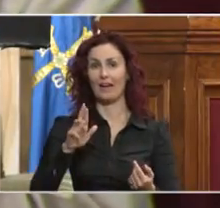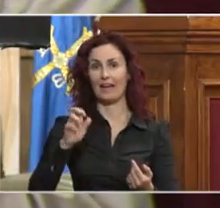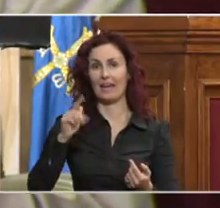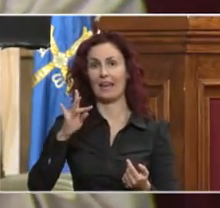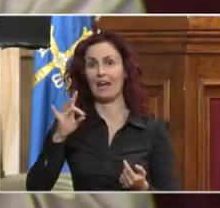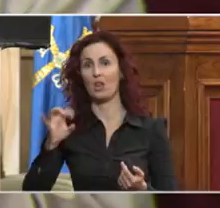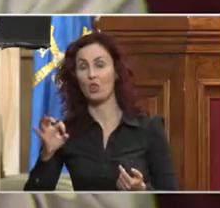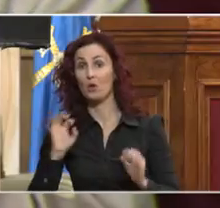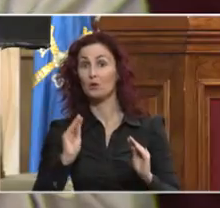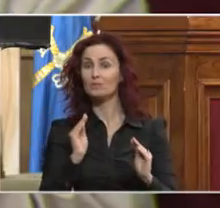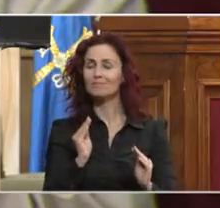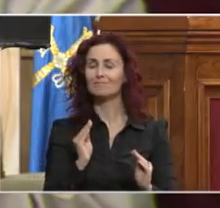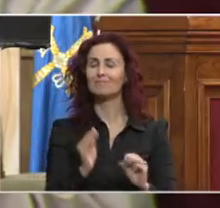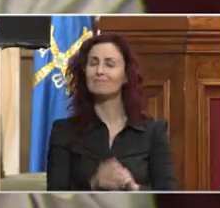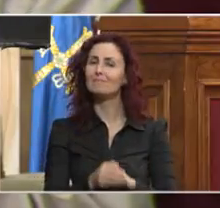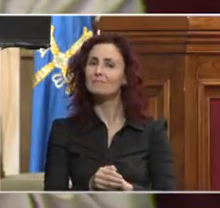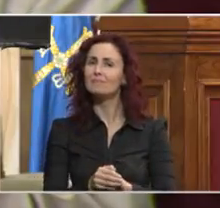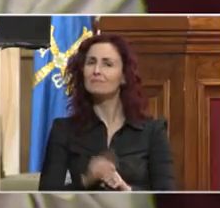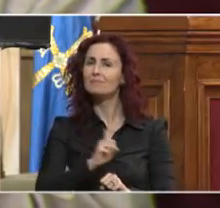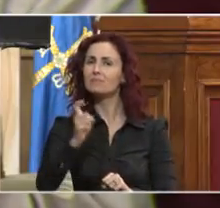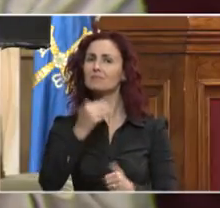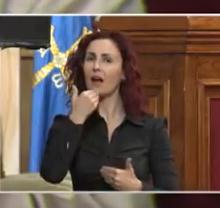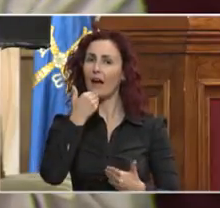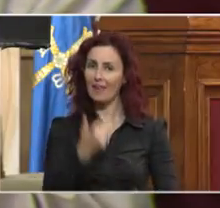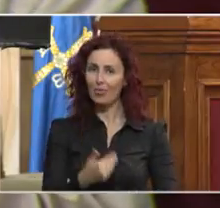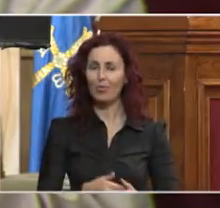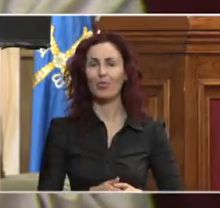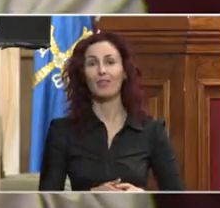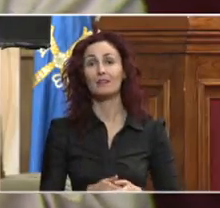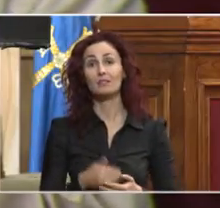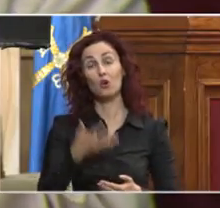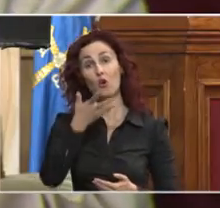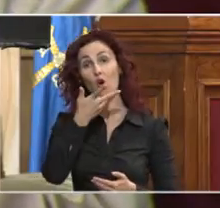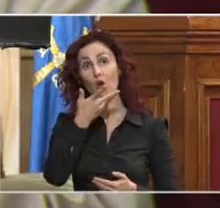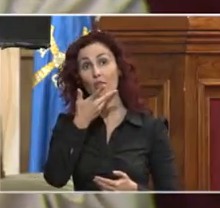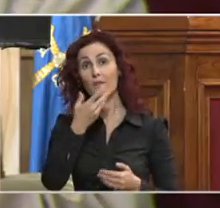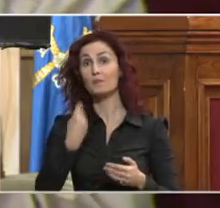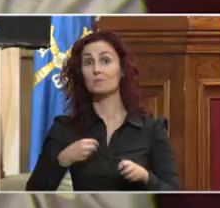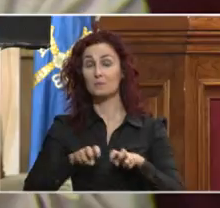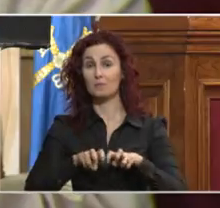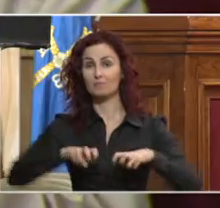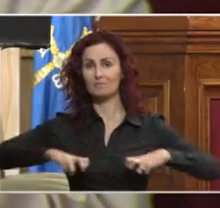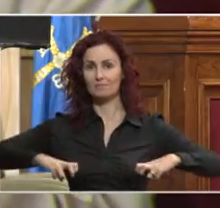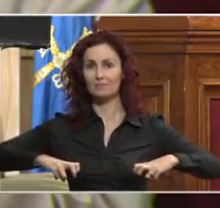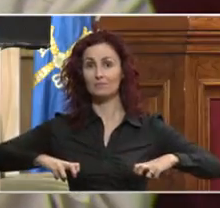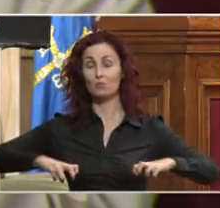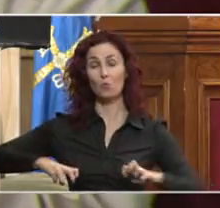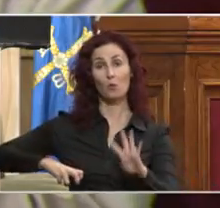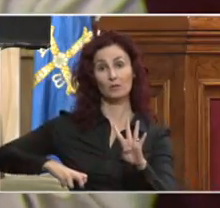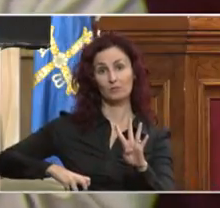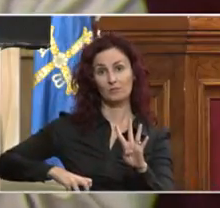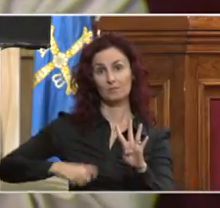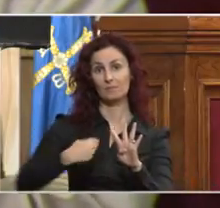nuestro querido fundador, nos conocimos los que estamos todos aquí, los cuatro que estamos